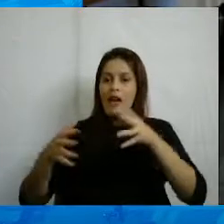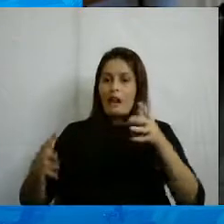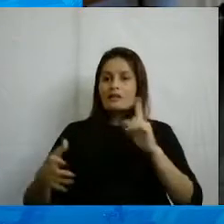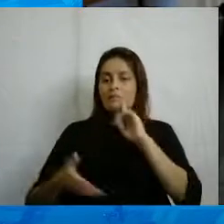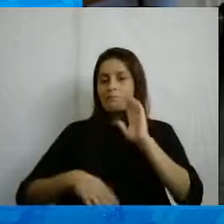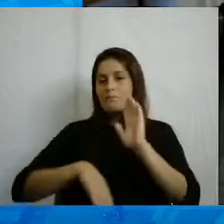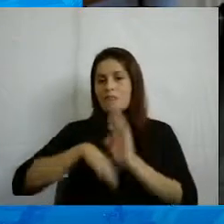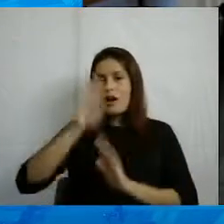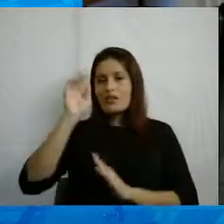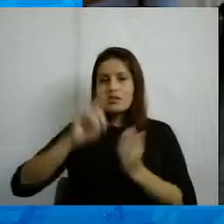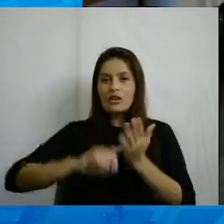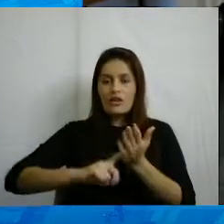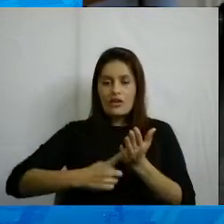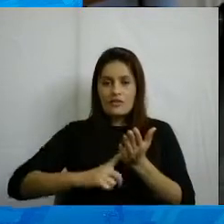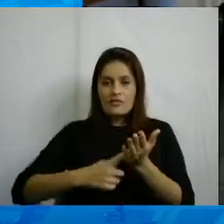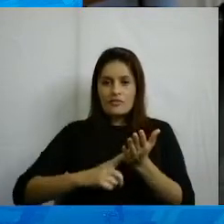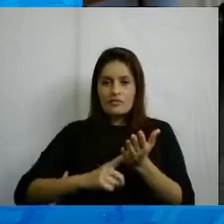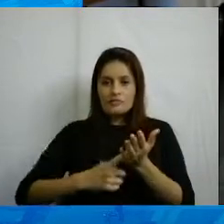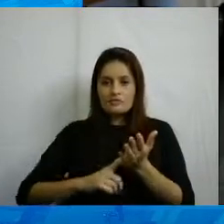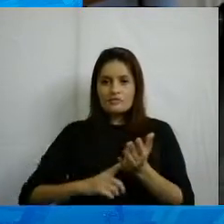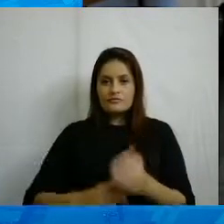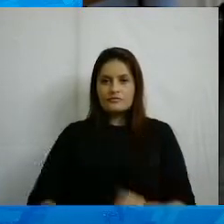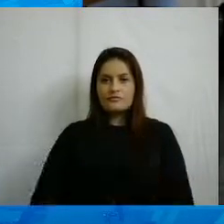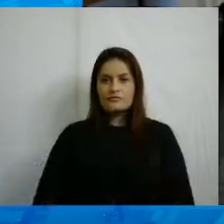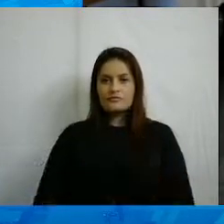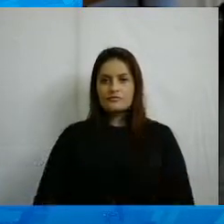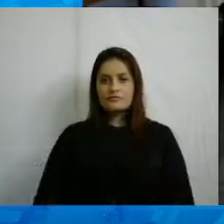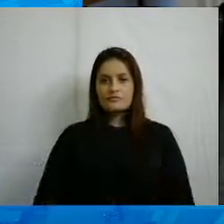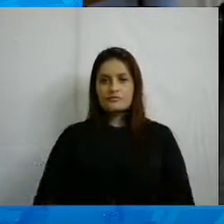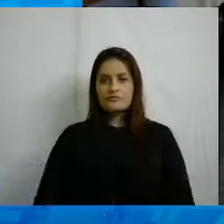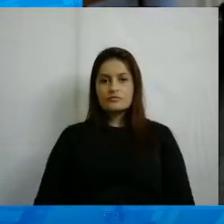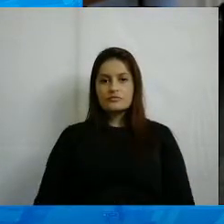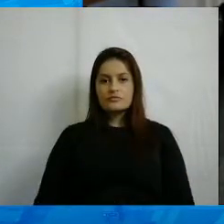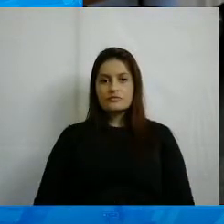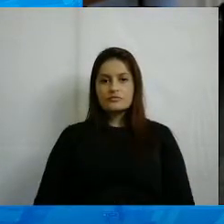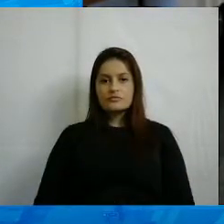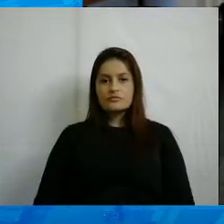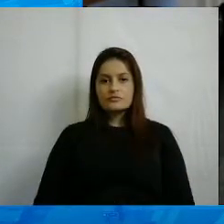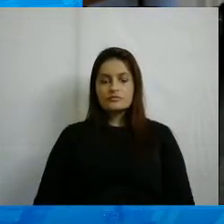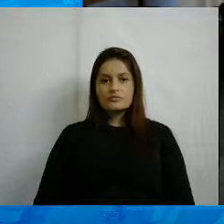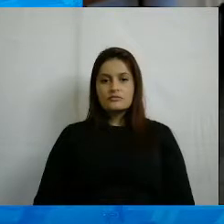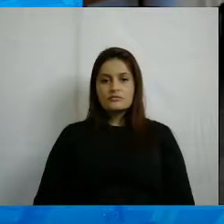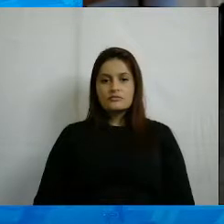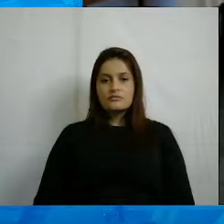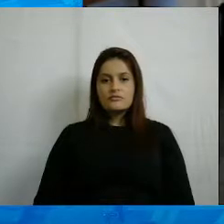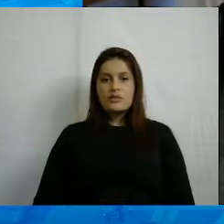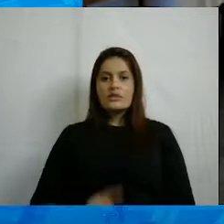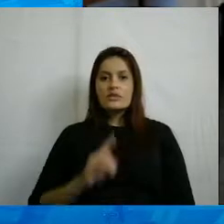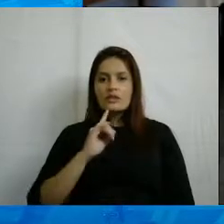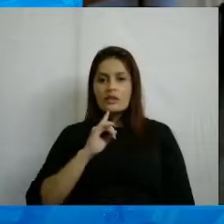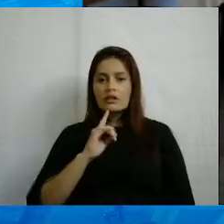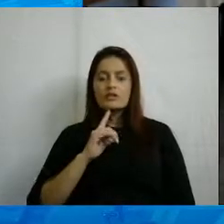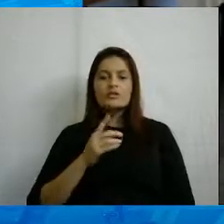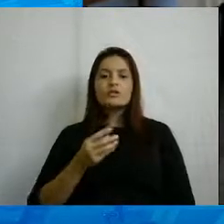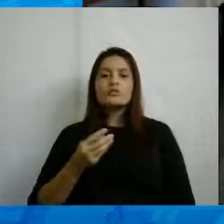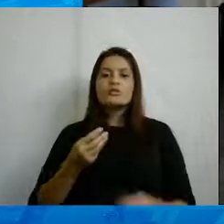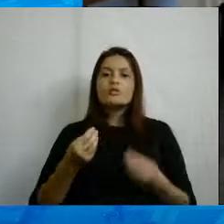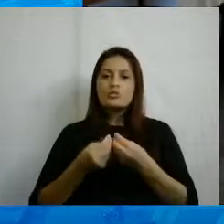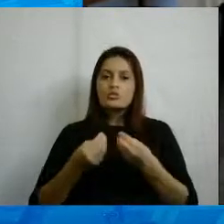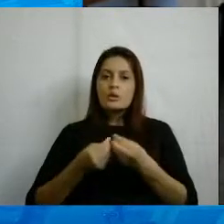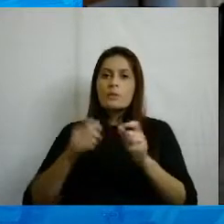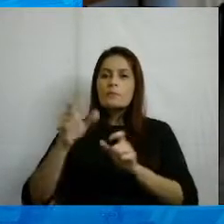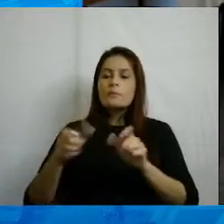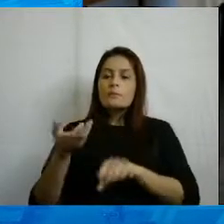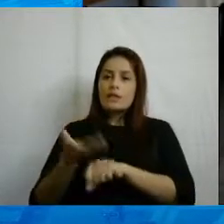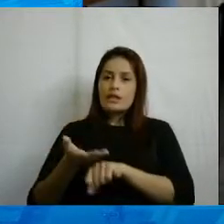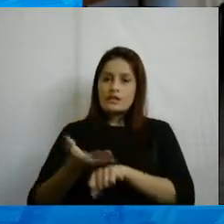tecnología acorde a la actualidad y que tiene una autonomía bastante suficiente para los requerimientos de seguridad